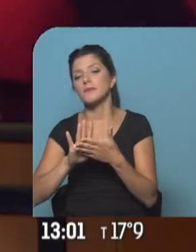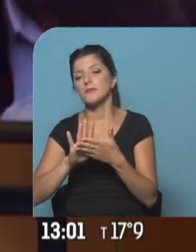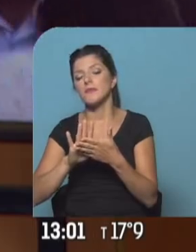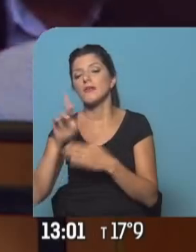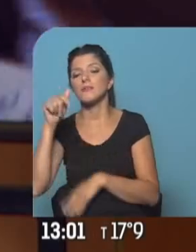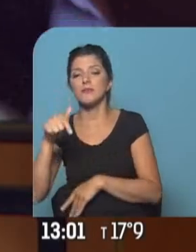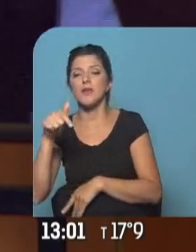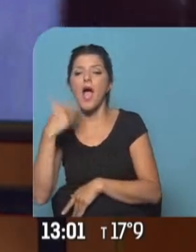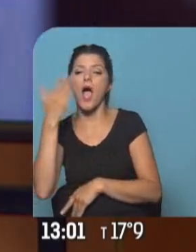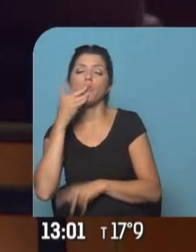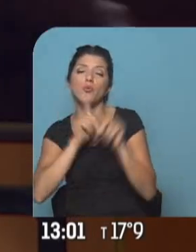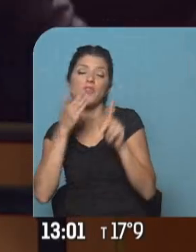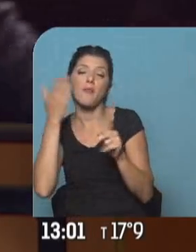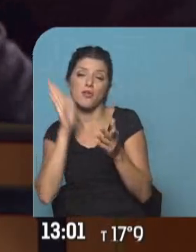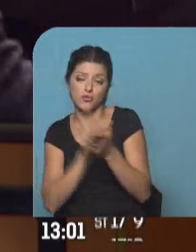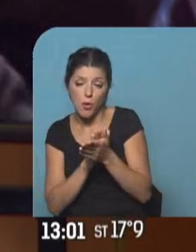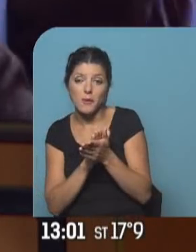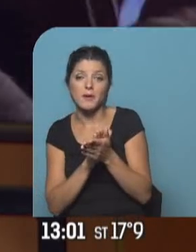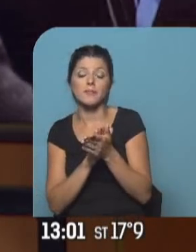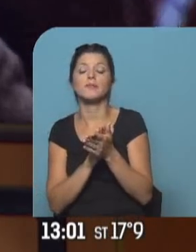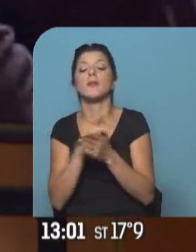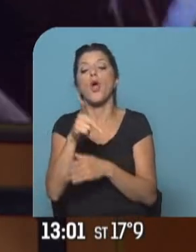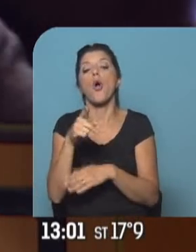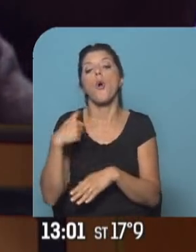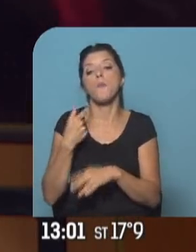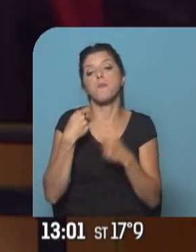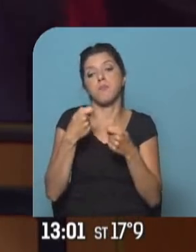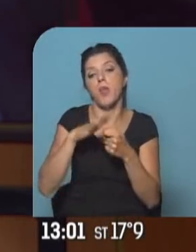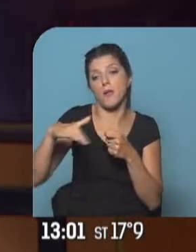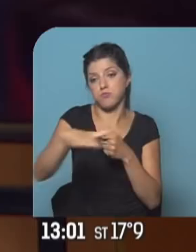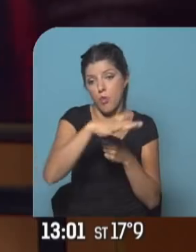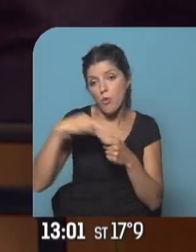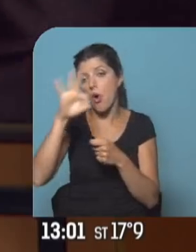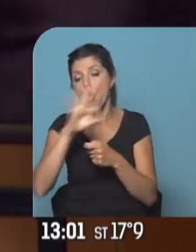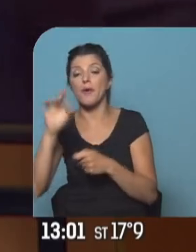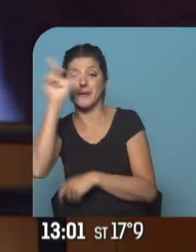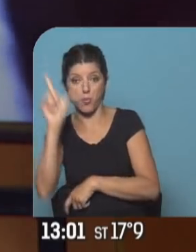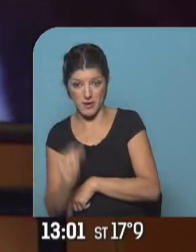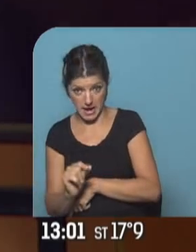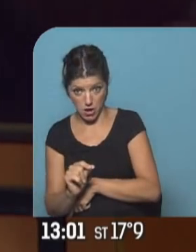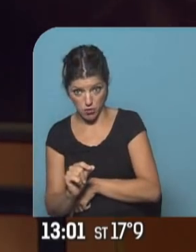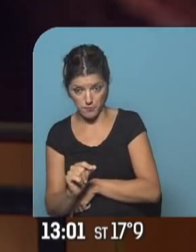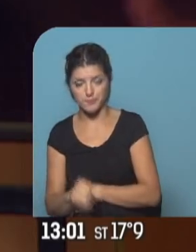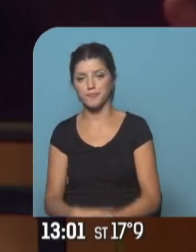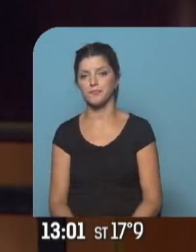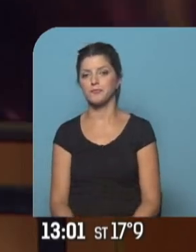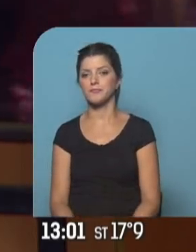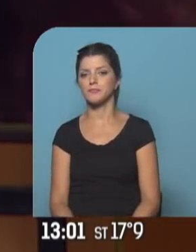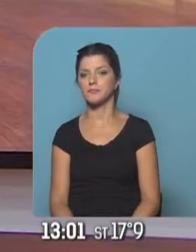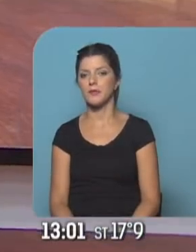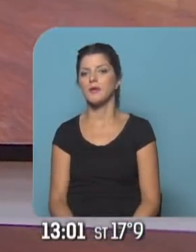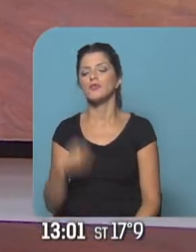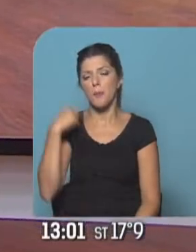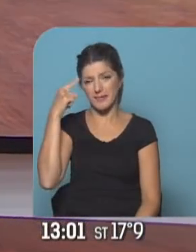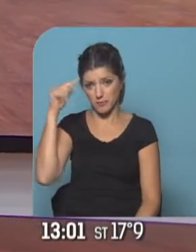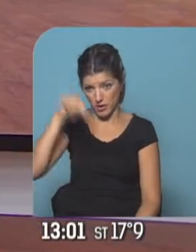o republicanismo, porque si hay algo que distingue lo que nos pasó en las primeras décadas de este siglo, es una